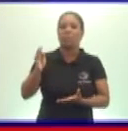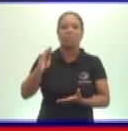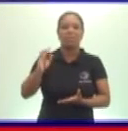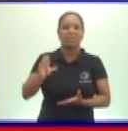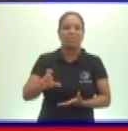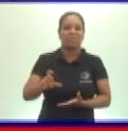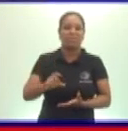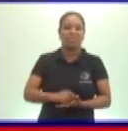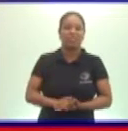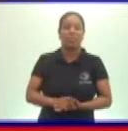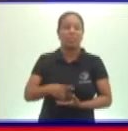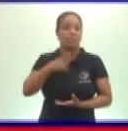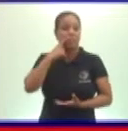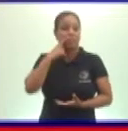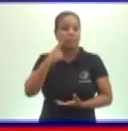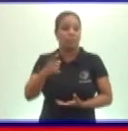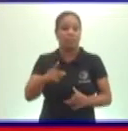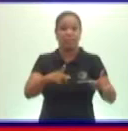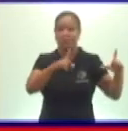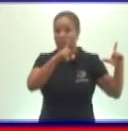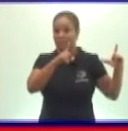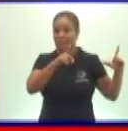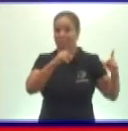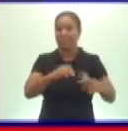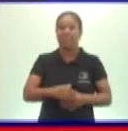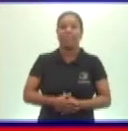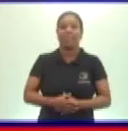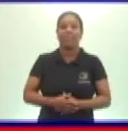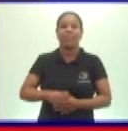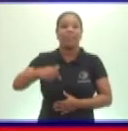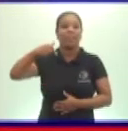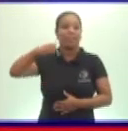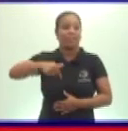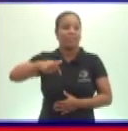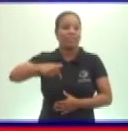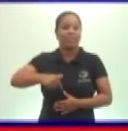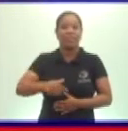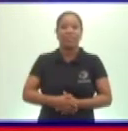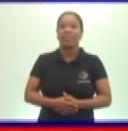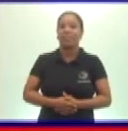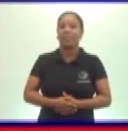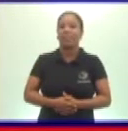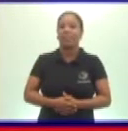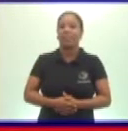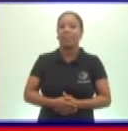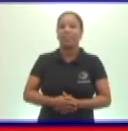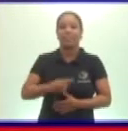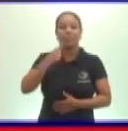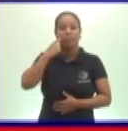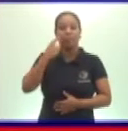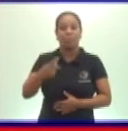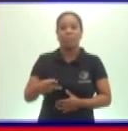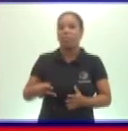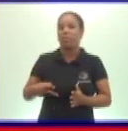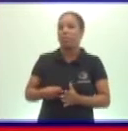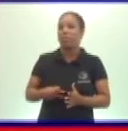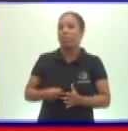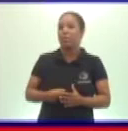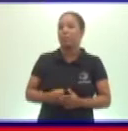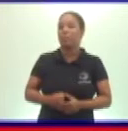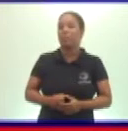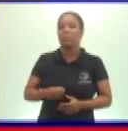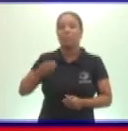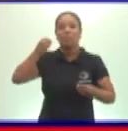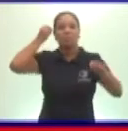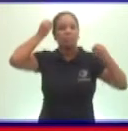qué curioso en la siguiente imagen. Aquí se establece una relación entre el